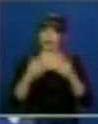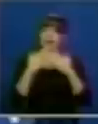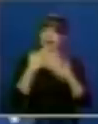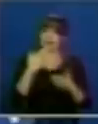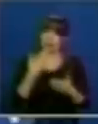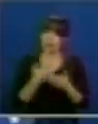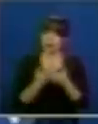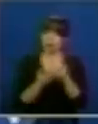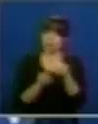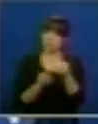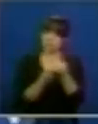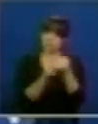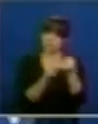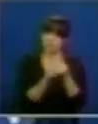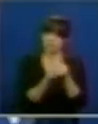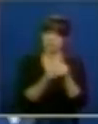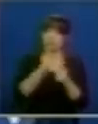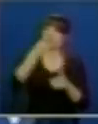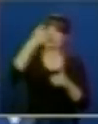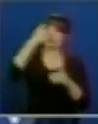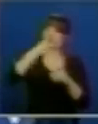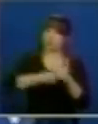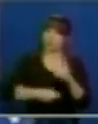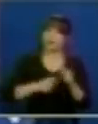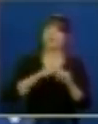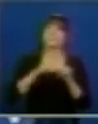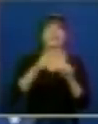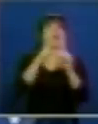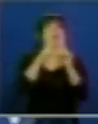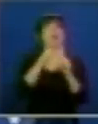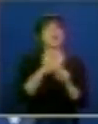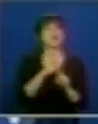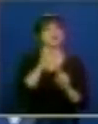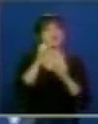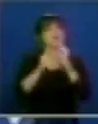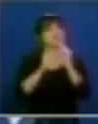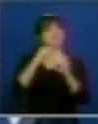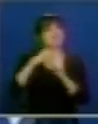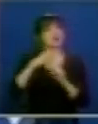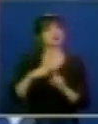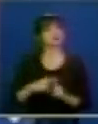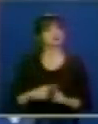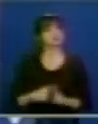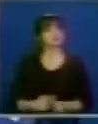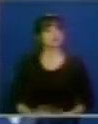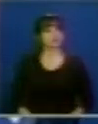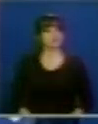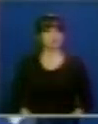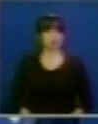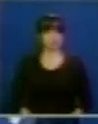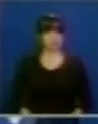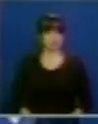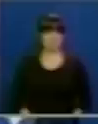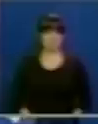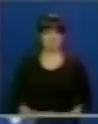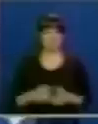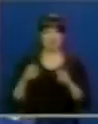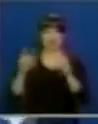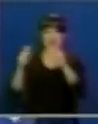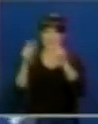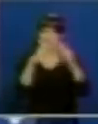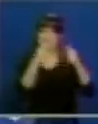generosidad en el aporte, dureza, pero objetividad en la crítica. Y a las cúpulas de poder les